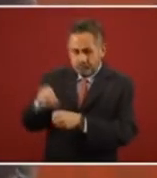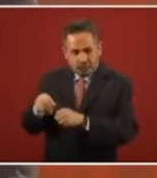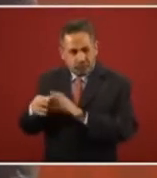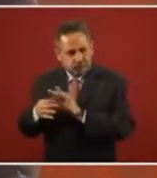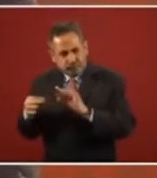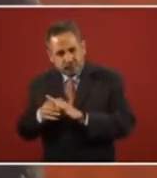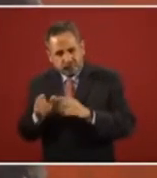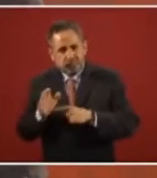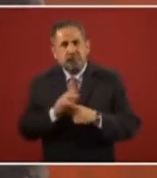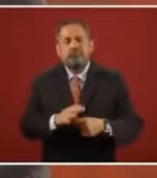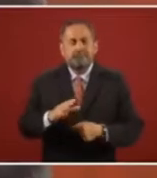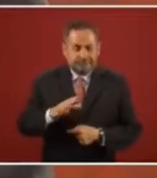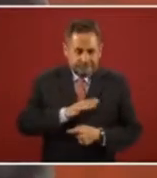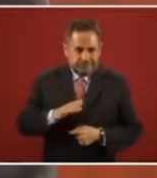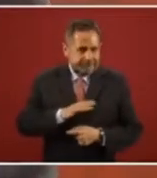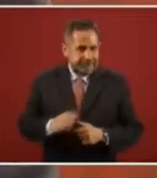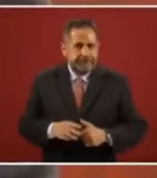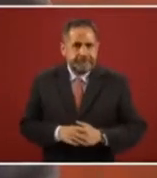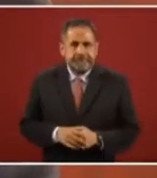ay